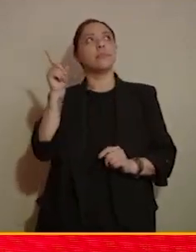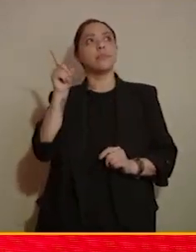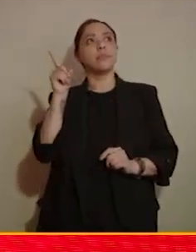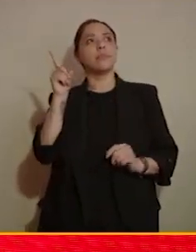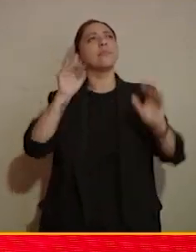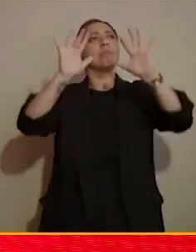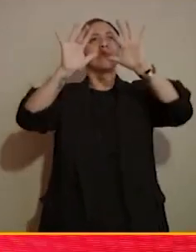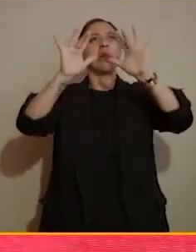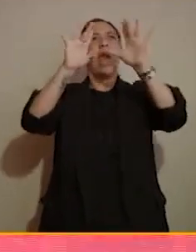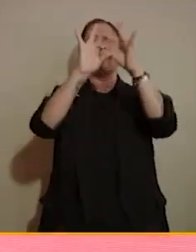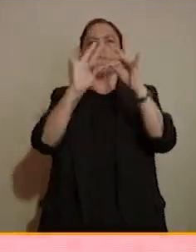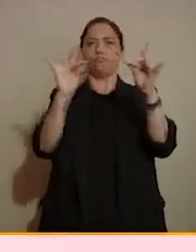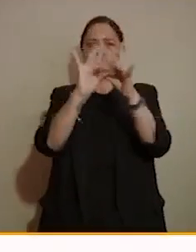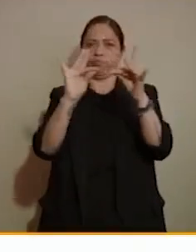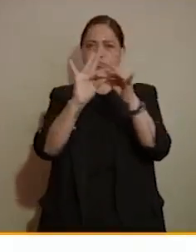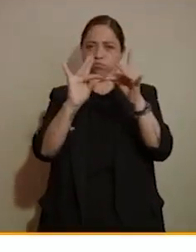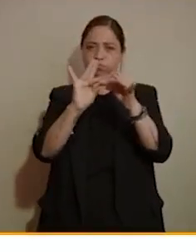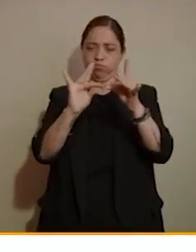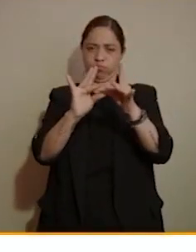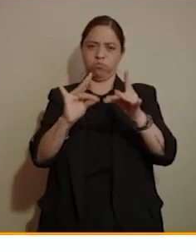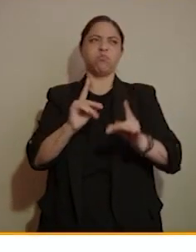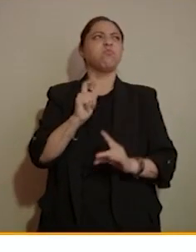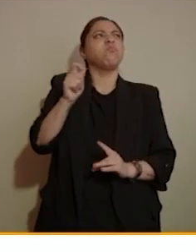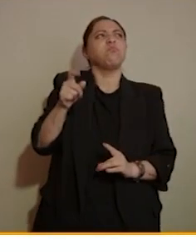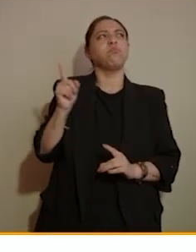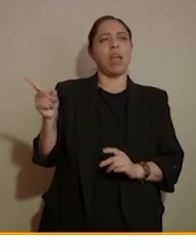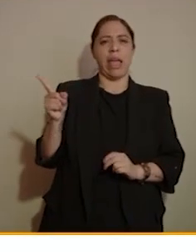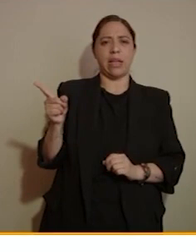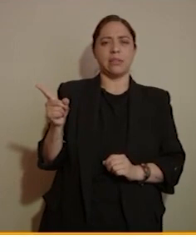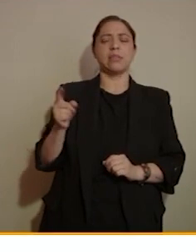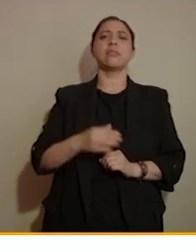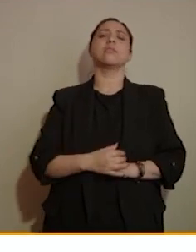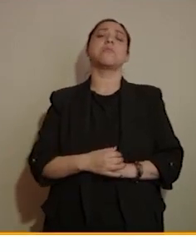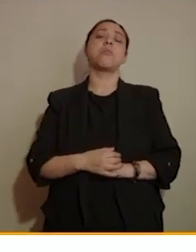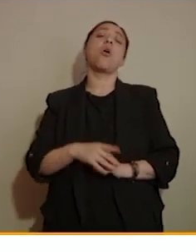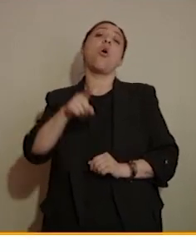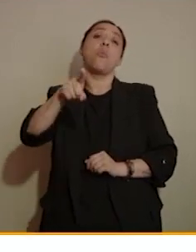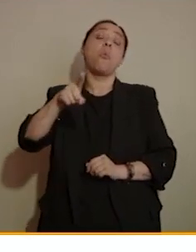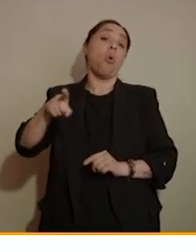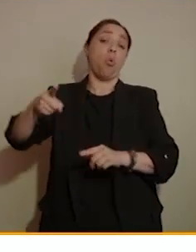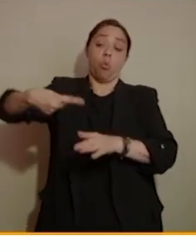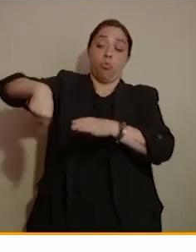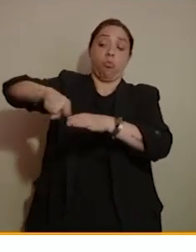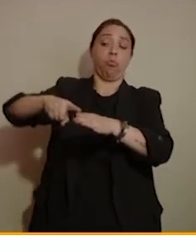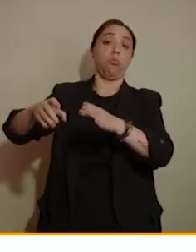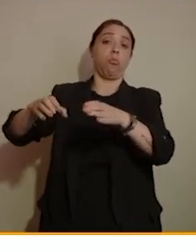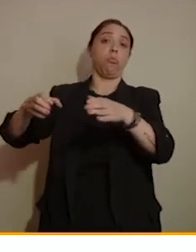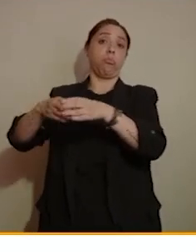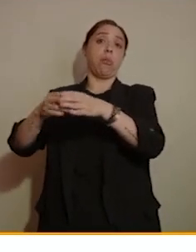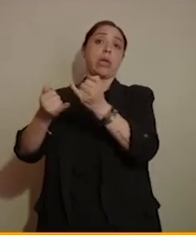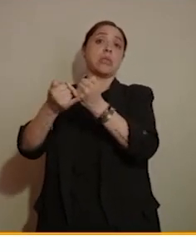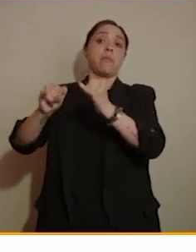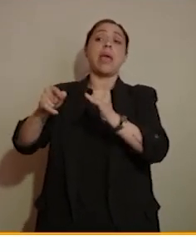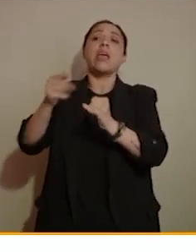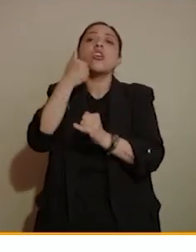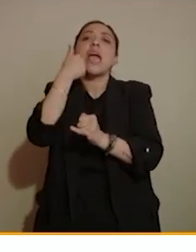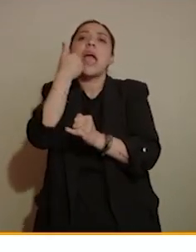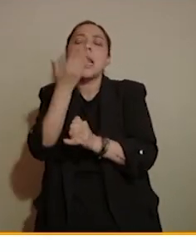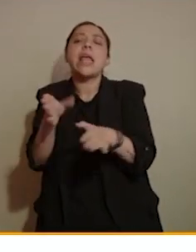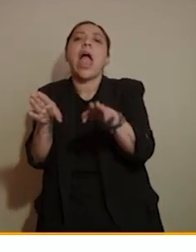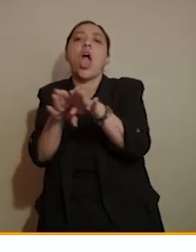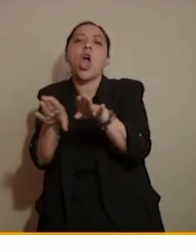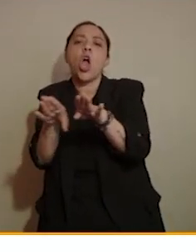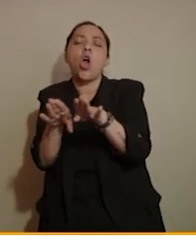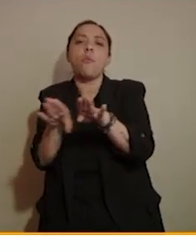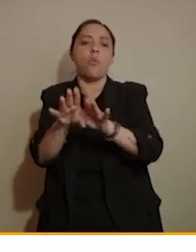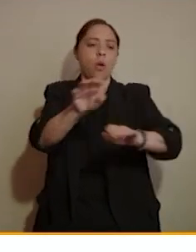reporte es un reporte que surge de una iniciativa independiente que busca conocer la situación de más de 100